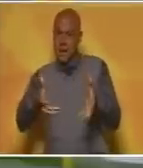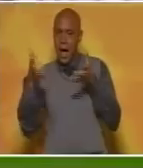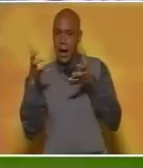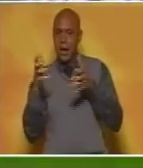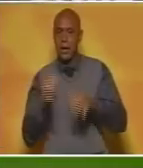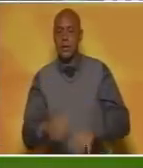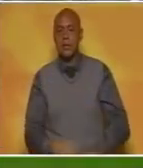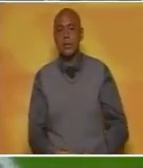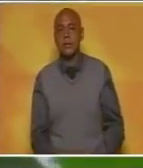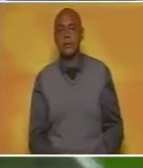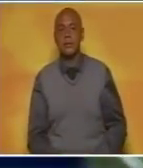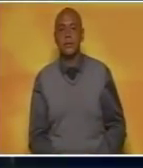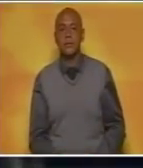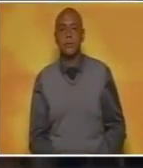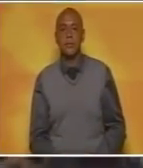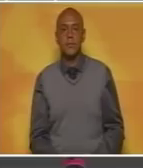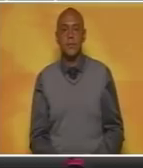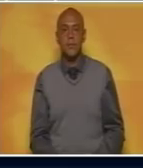victoria.